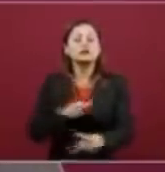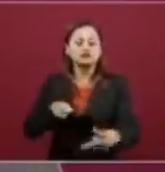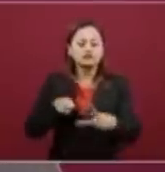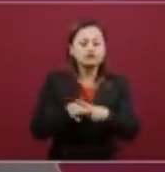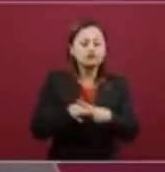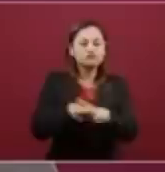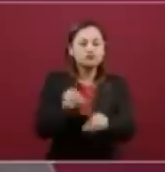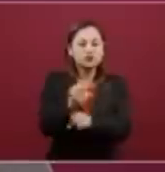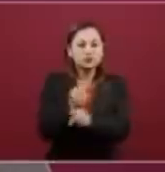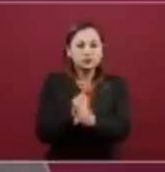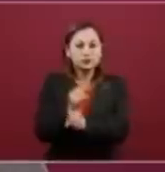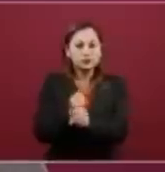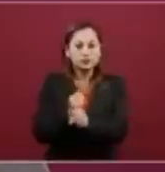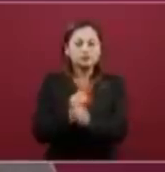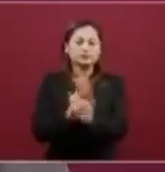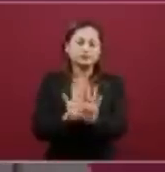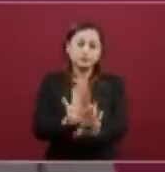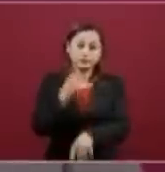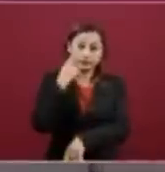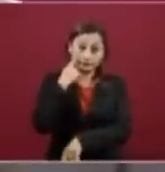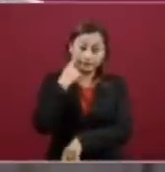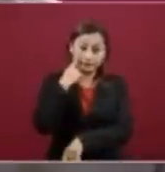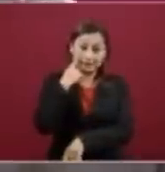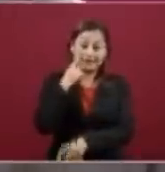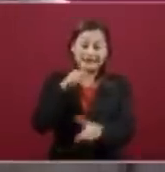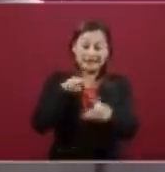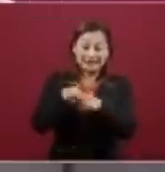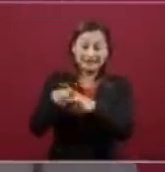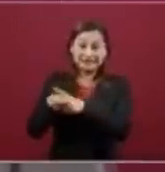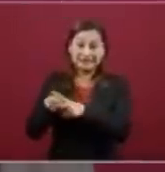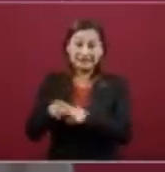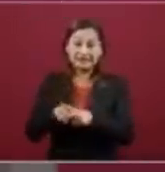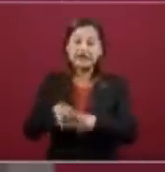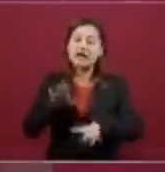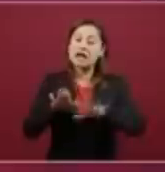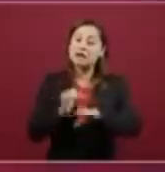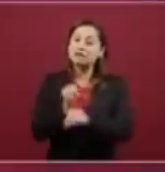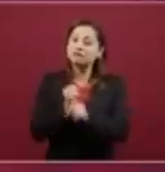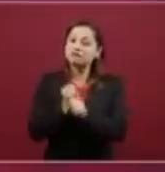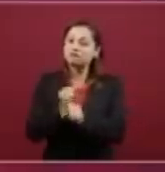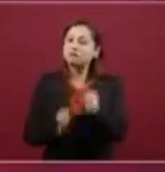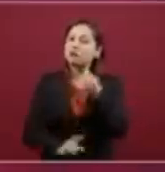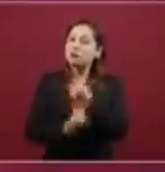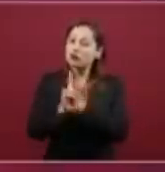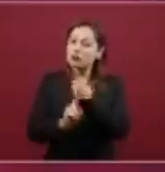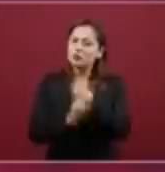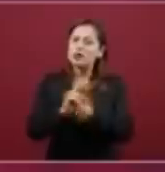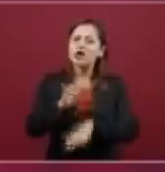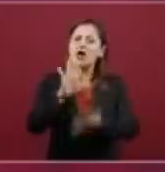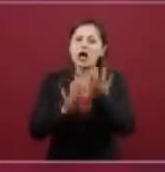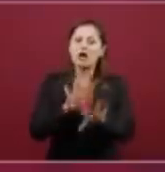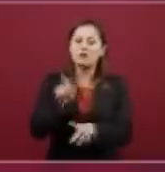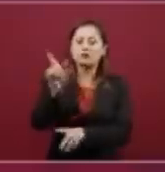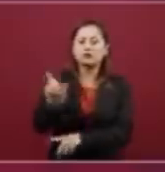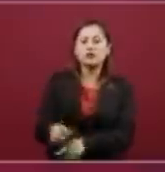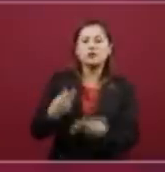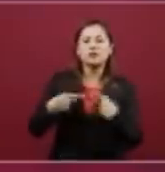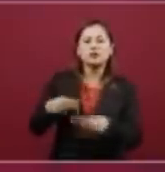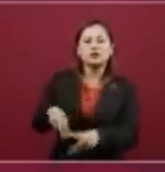problemas en el seguimiento de este tipo de homicidios, donde en ocasiones se quiere estigmatizar a la víctima, ya